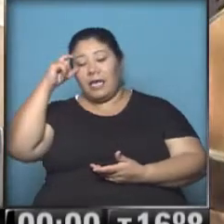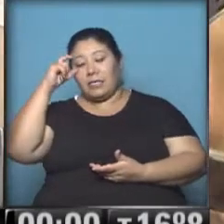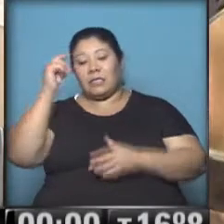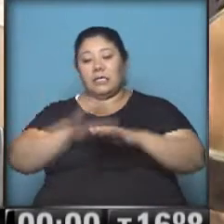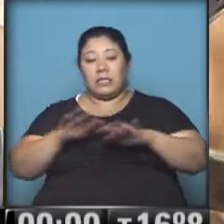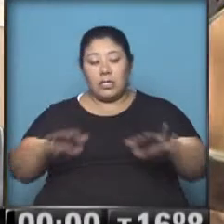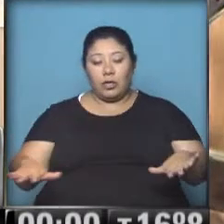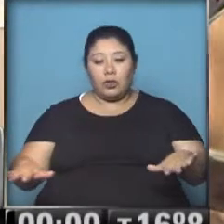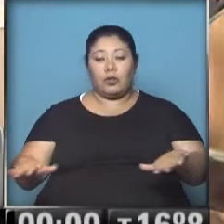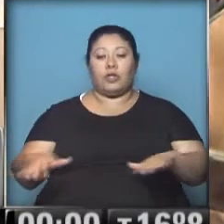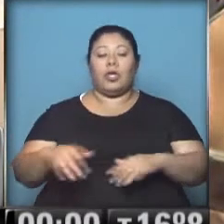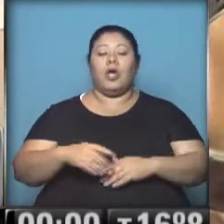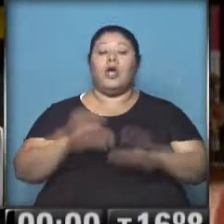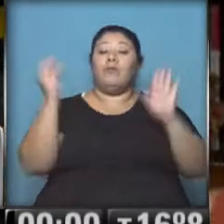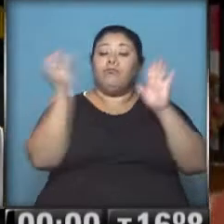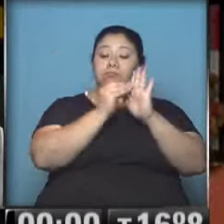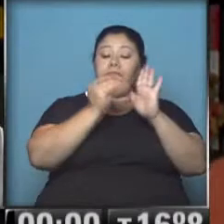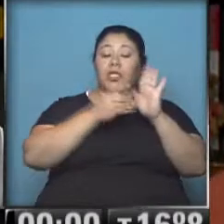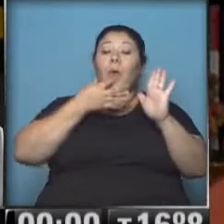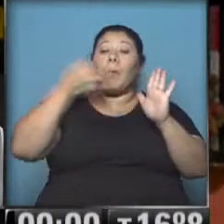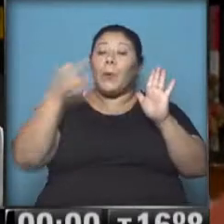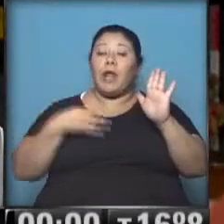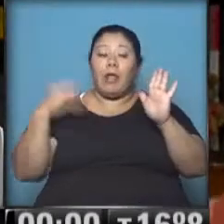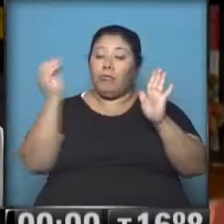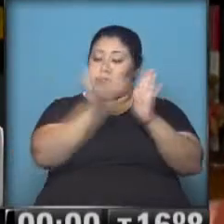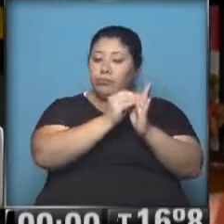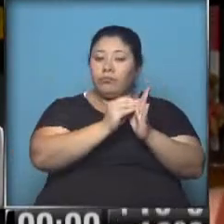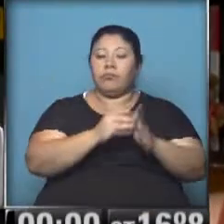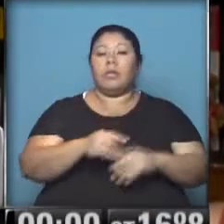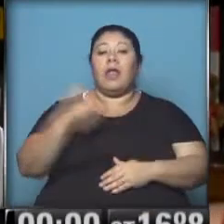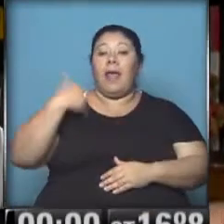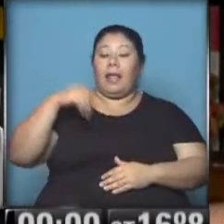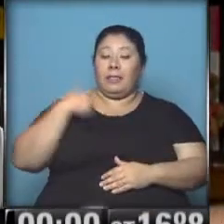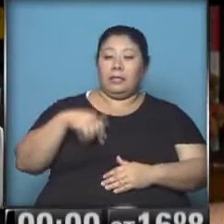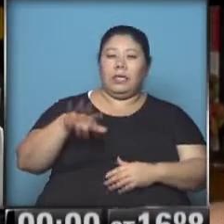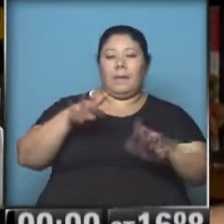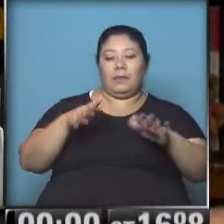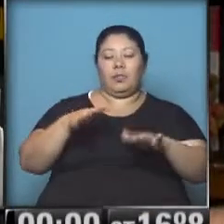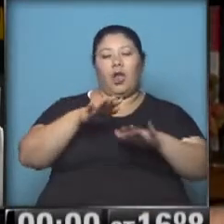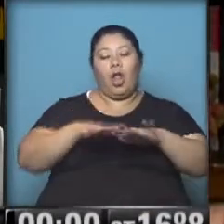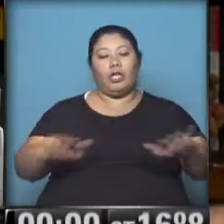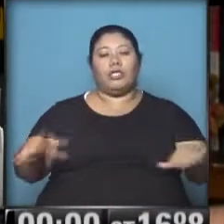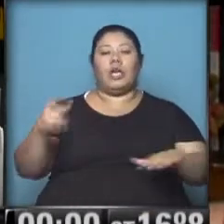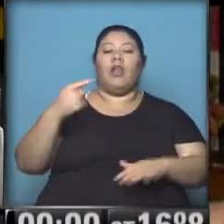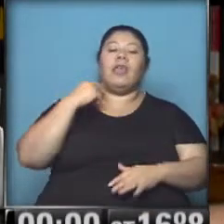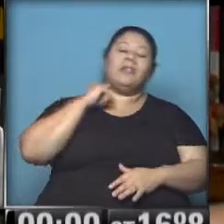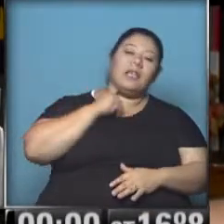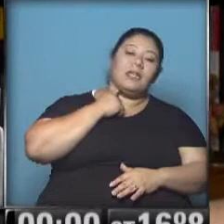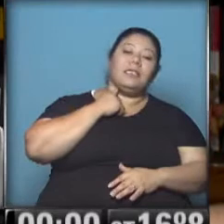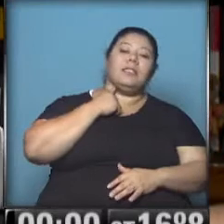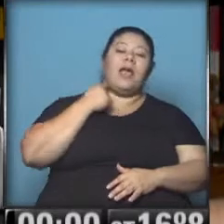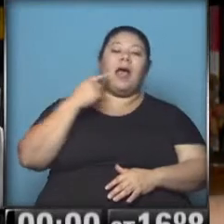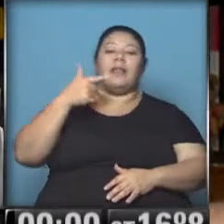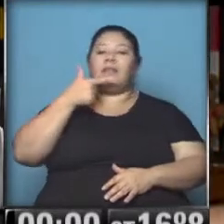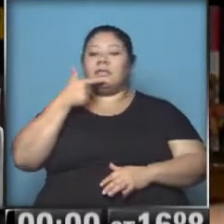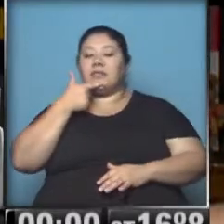en las redes sociales. En la Argentina, prácticamente todos los chicos de 13 a 17 años tienen un perfil en una red social que en la